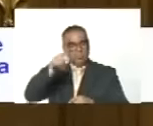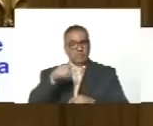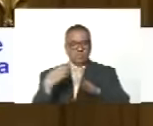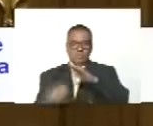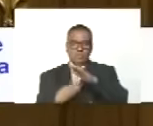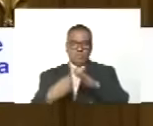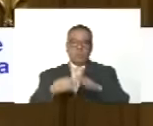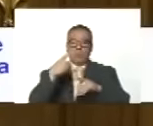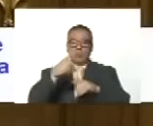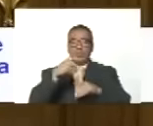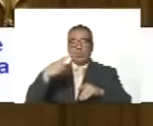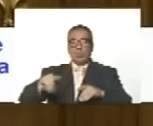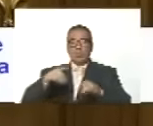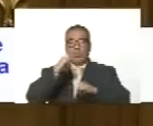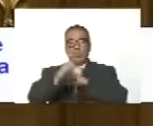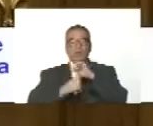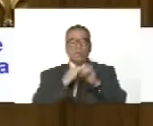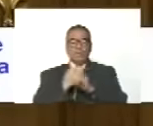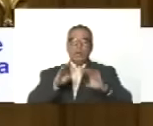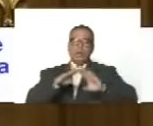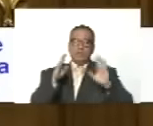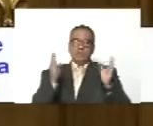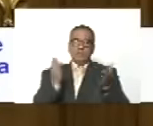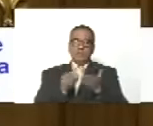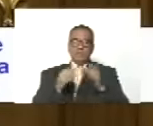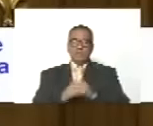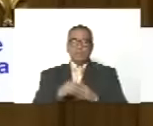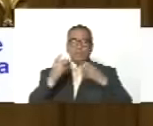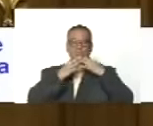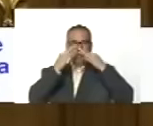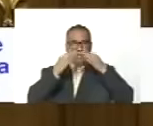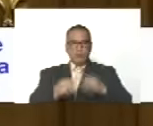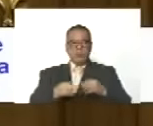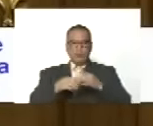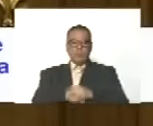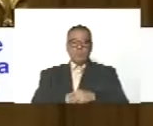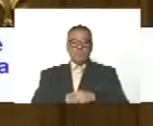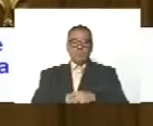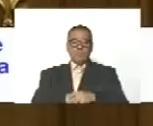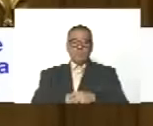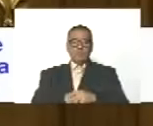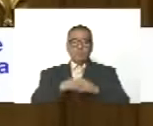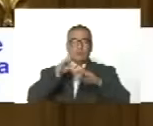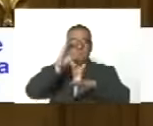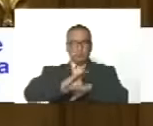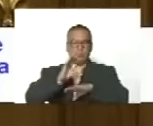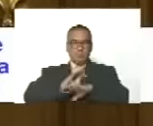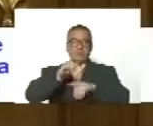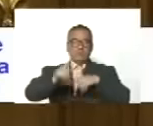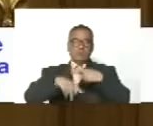base al derecho internacional, un mundo definitivamente